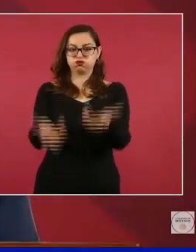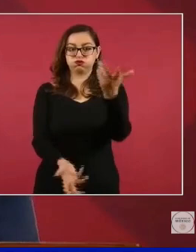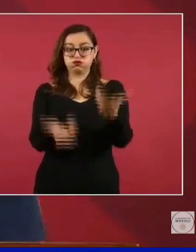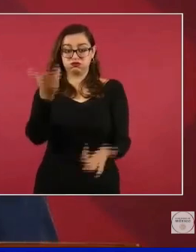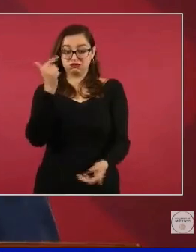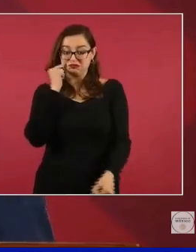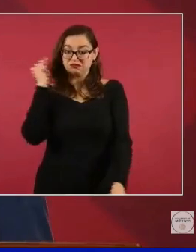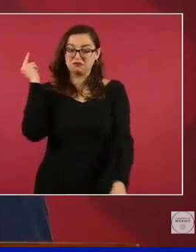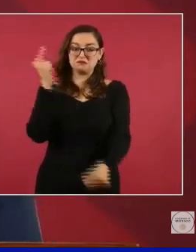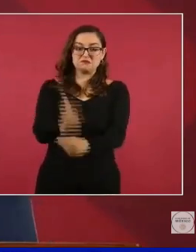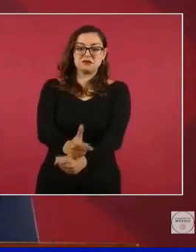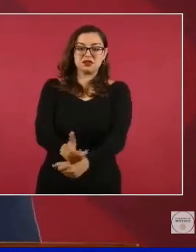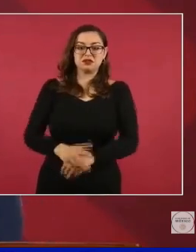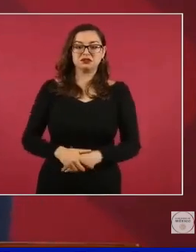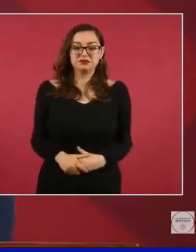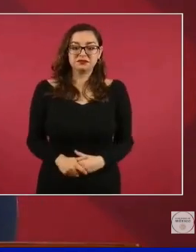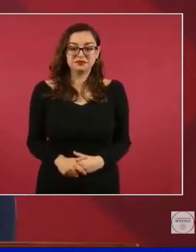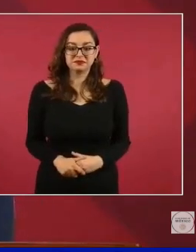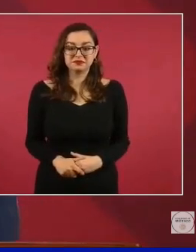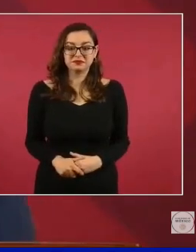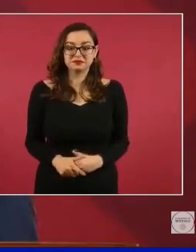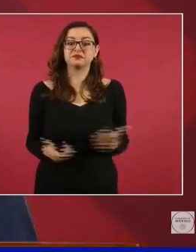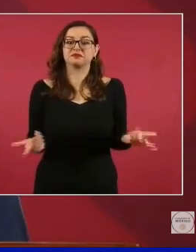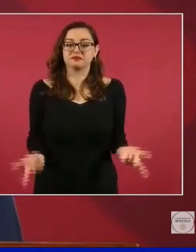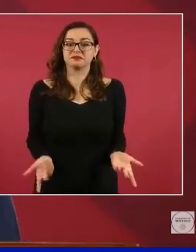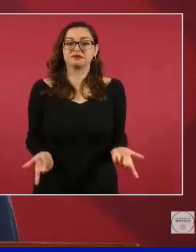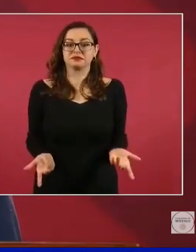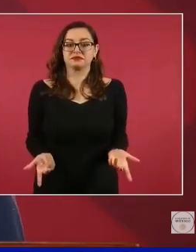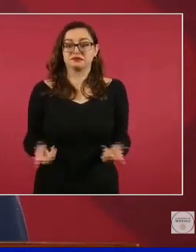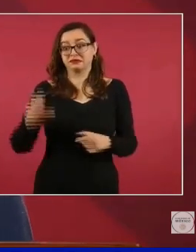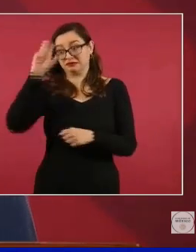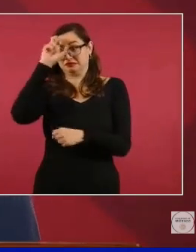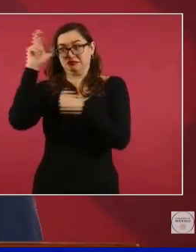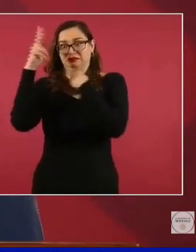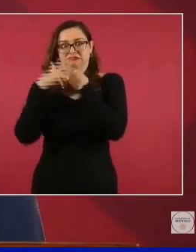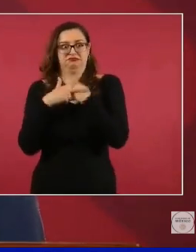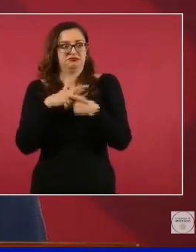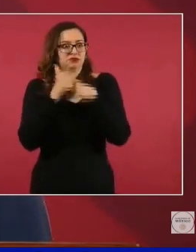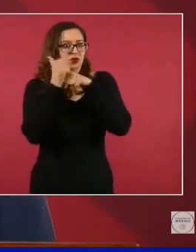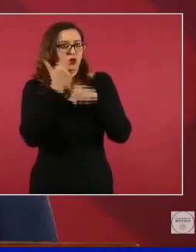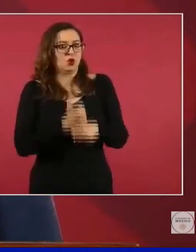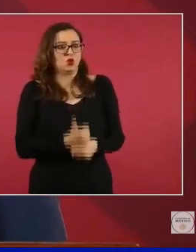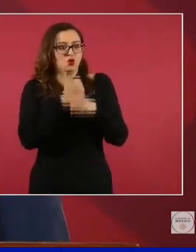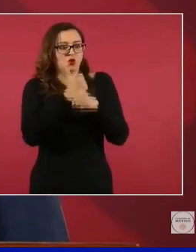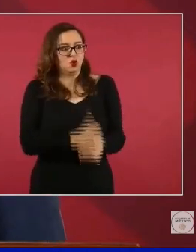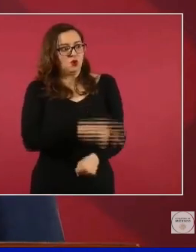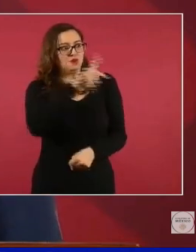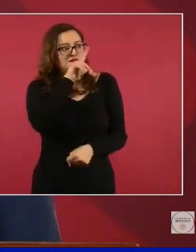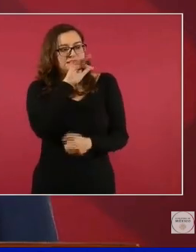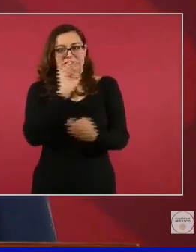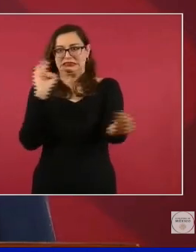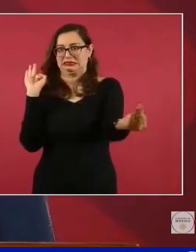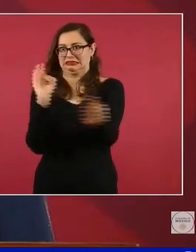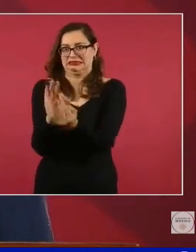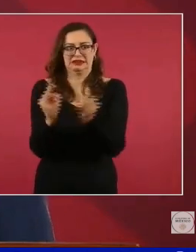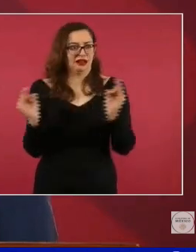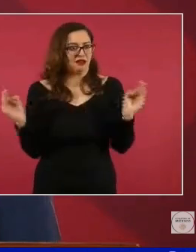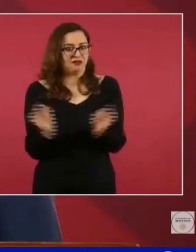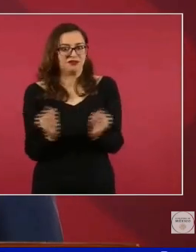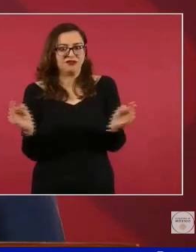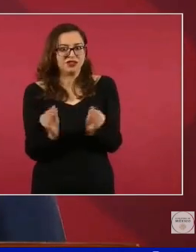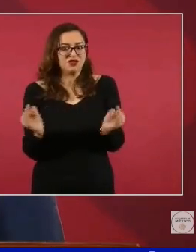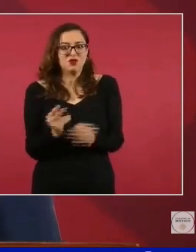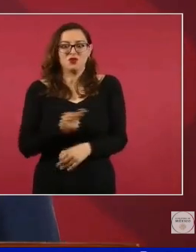Y está demostrado que existe preocupación en Europa porque viene el invierno, se